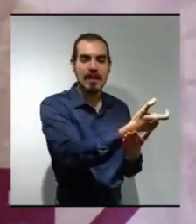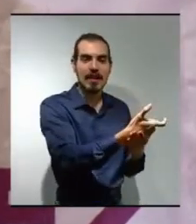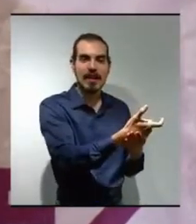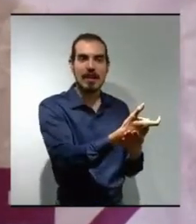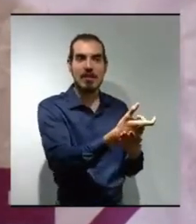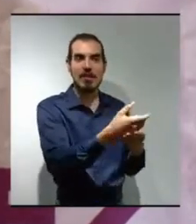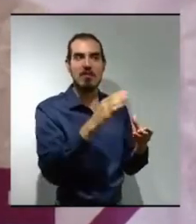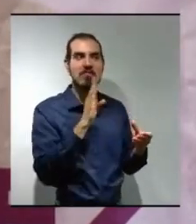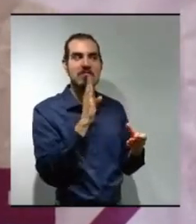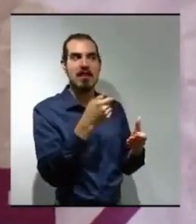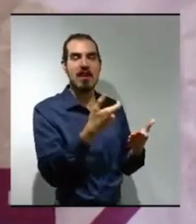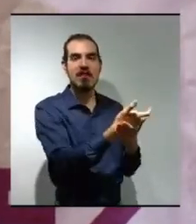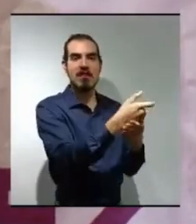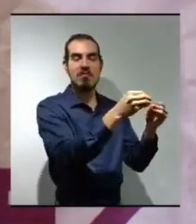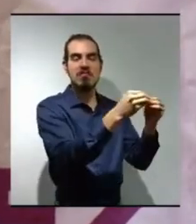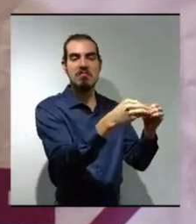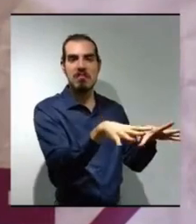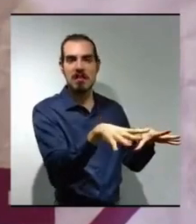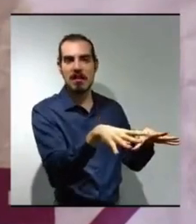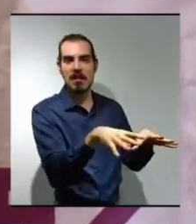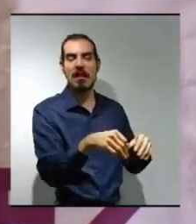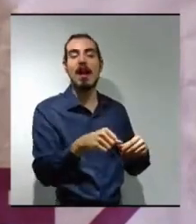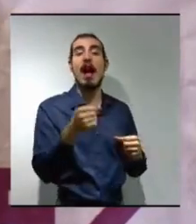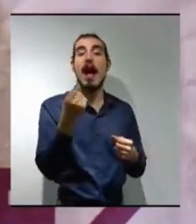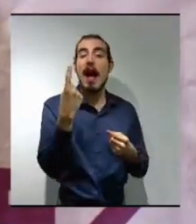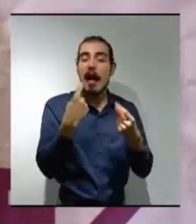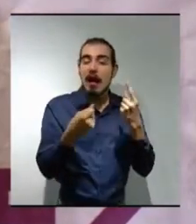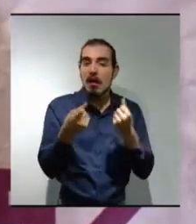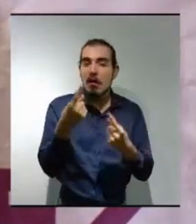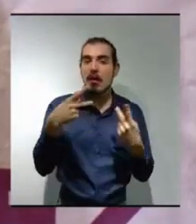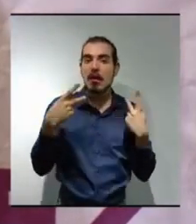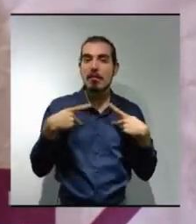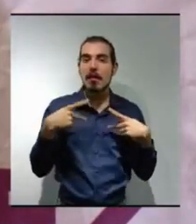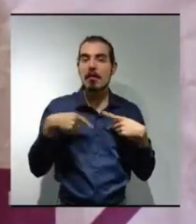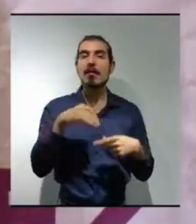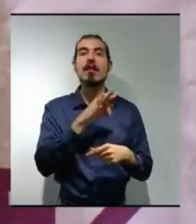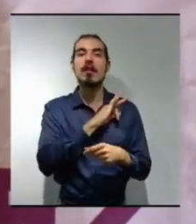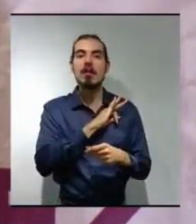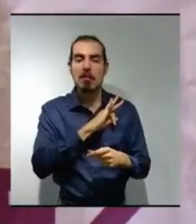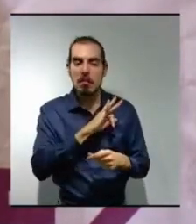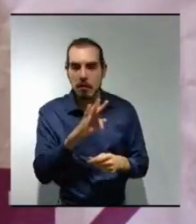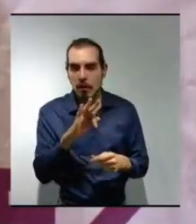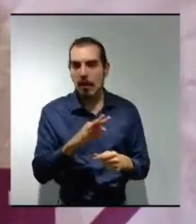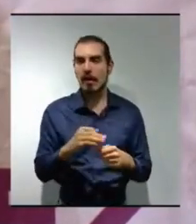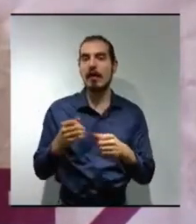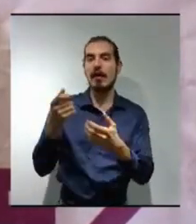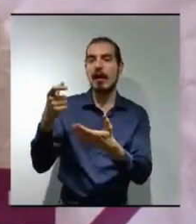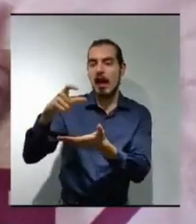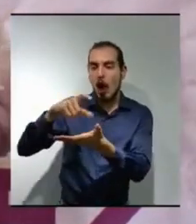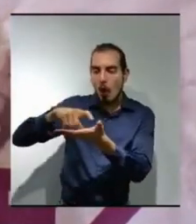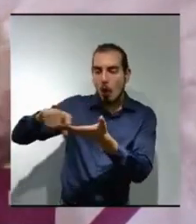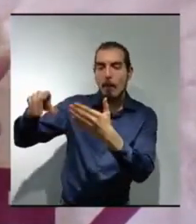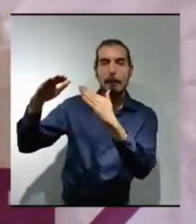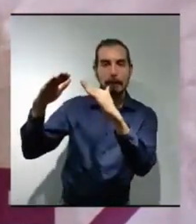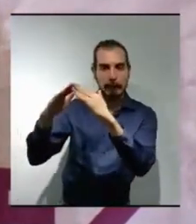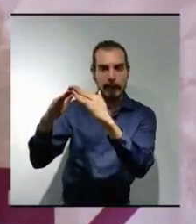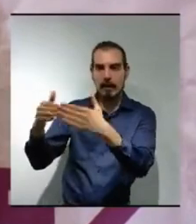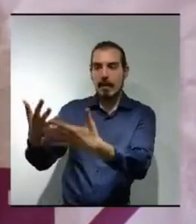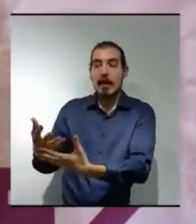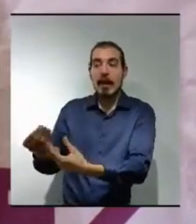como ustedes saben, es gente muy trabajadora, tienen la posibilidad de adquirir una vivienda que ya sea su patrimonio. Entonces, este